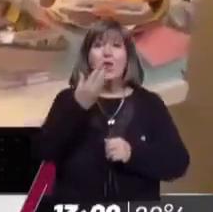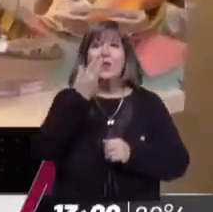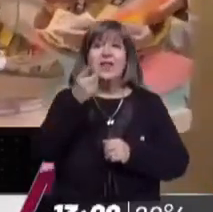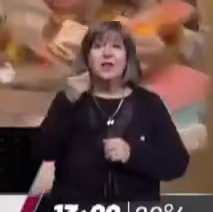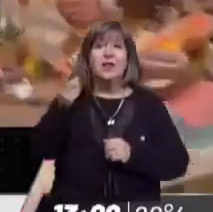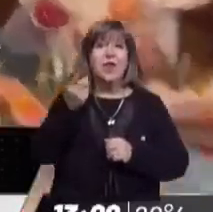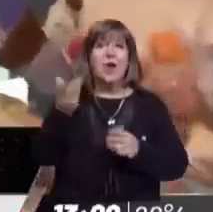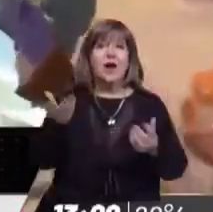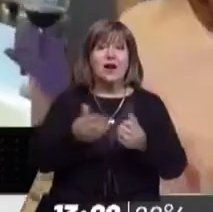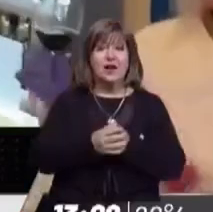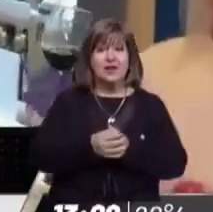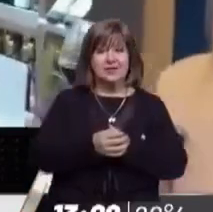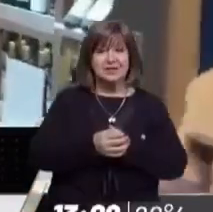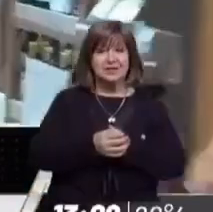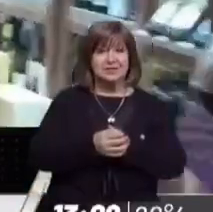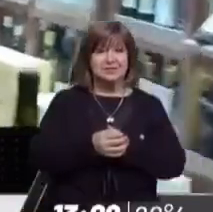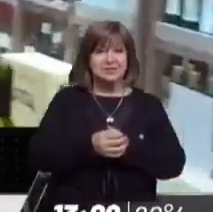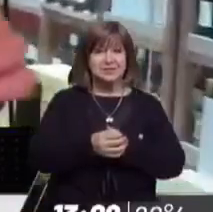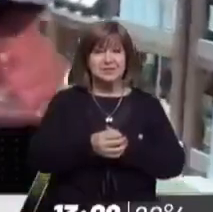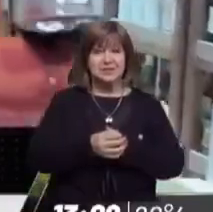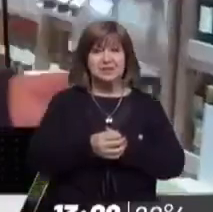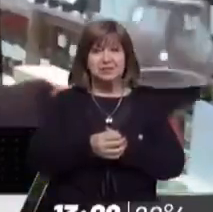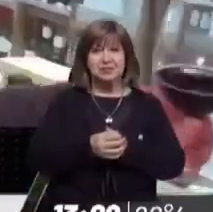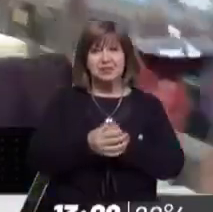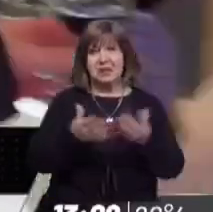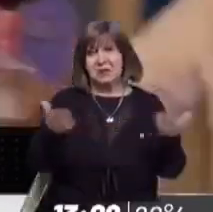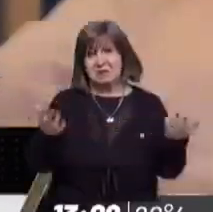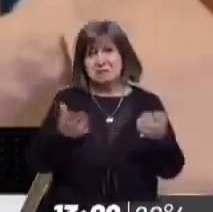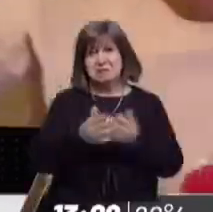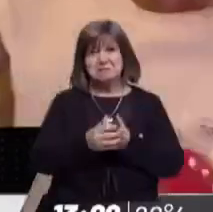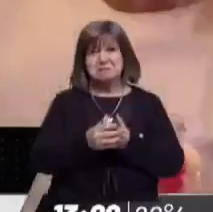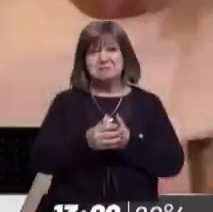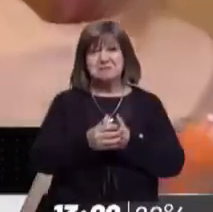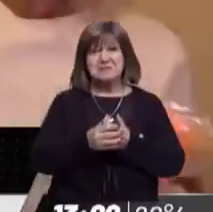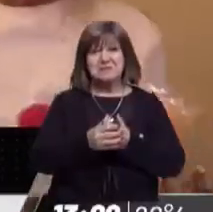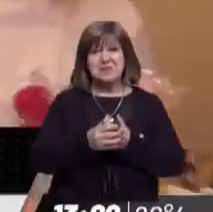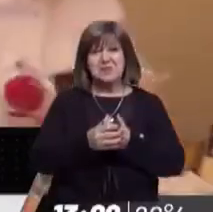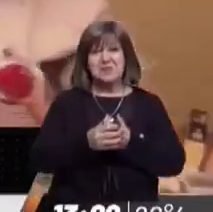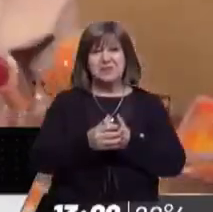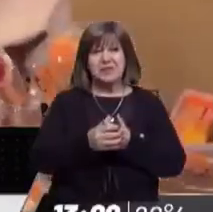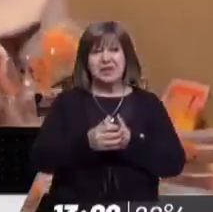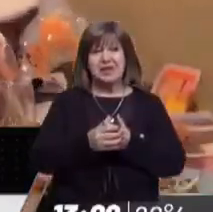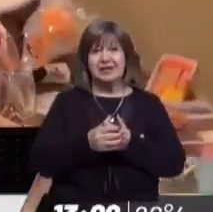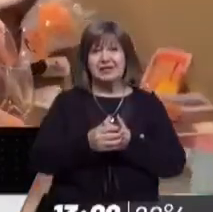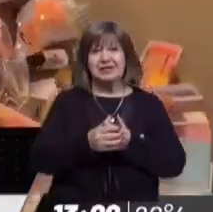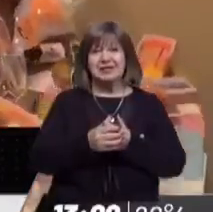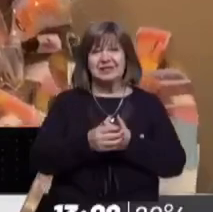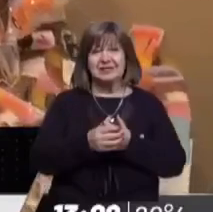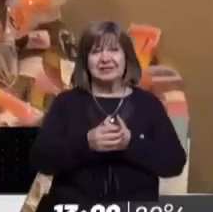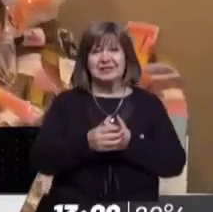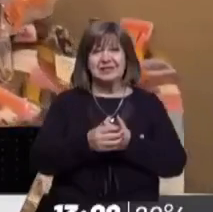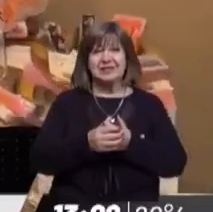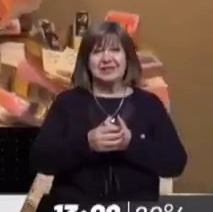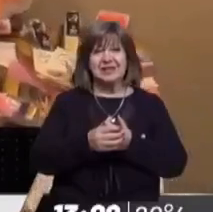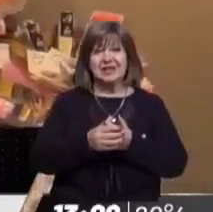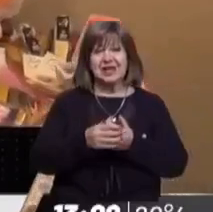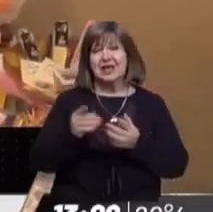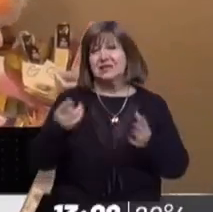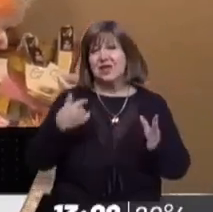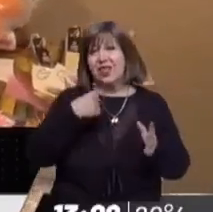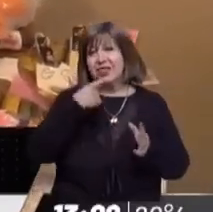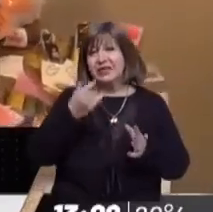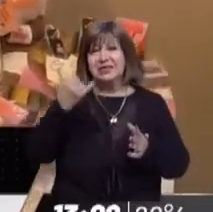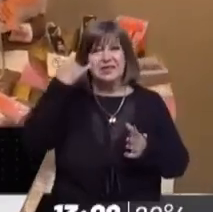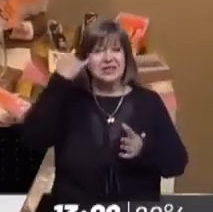en vivo. Tranquilo nomás. Salud, yo salud, solo amigo. Espero te queremos. Que la nutricionista no esté viendo. Salud, la nutricionista salud. Está llamando por